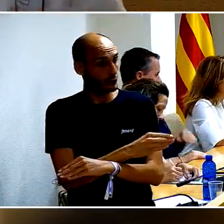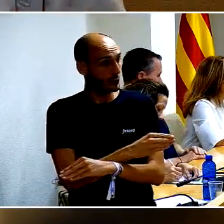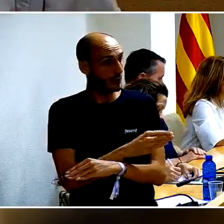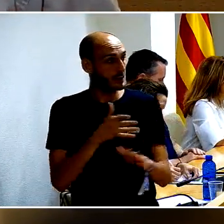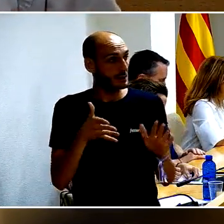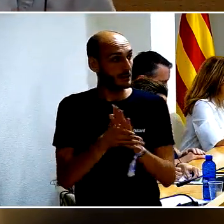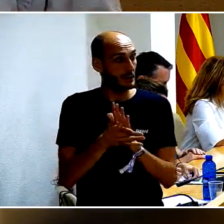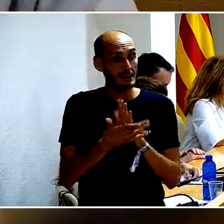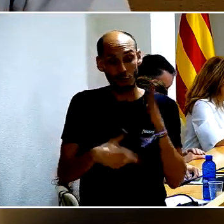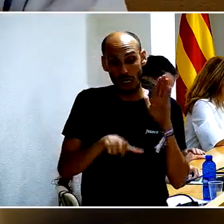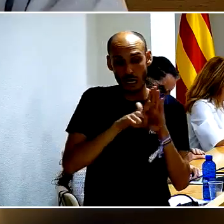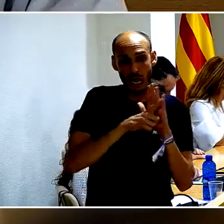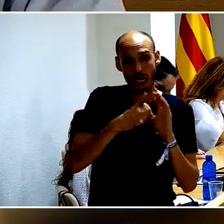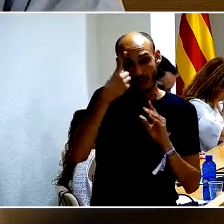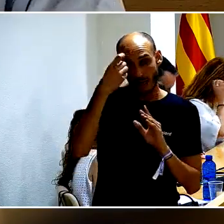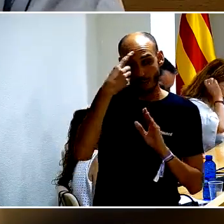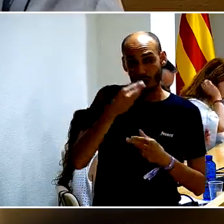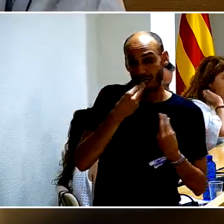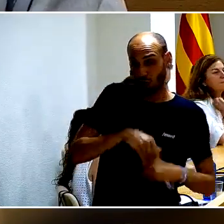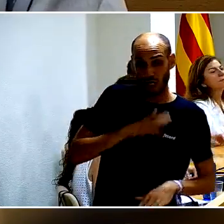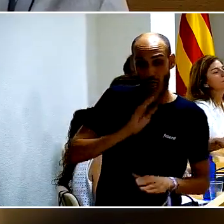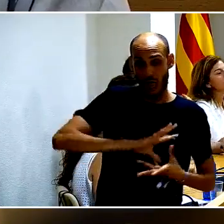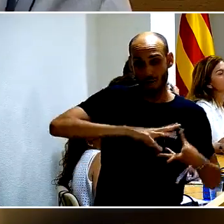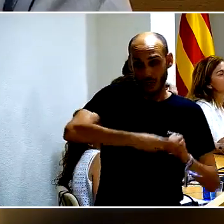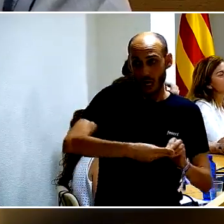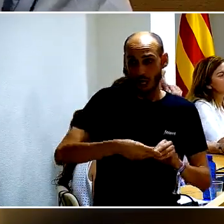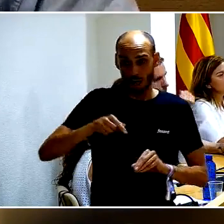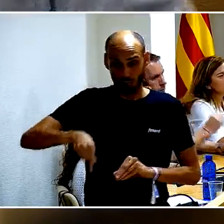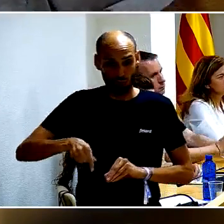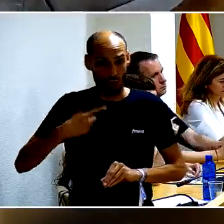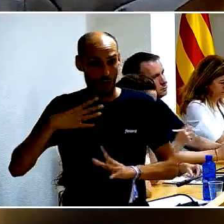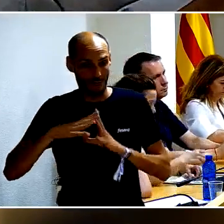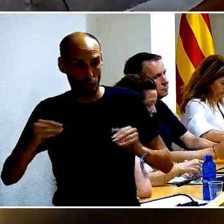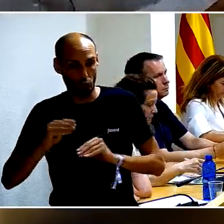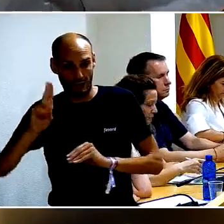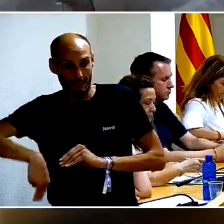los compañeros y compañeras de la Vall d'Uxó la están aplicando allí. Exactamente la misma.